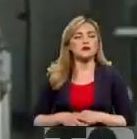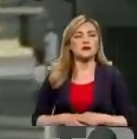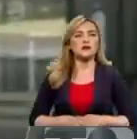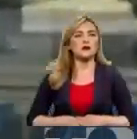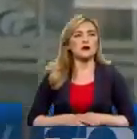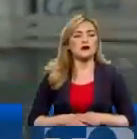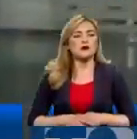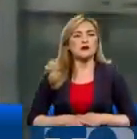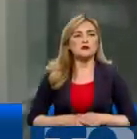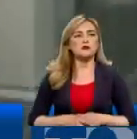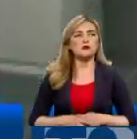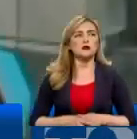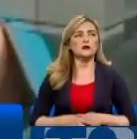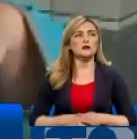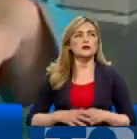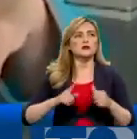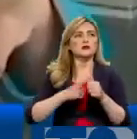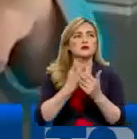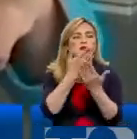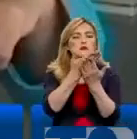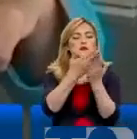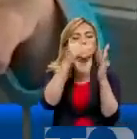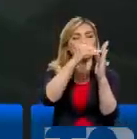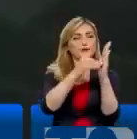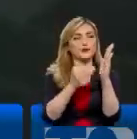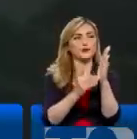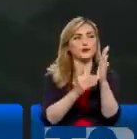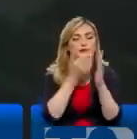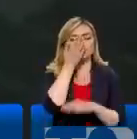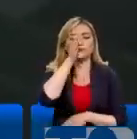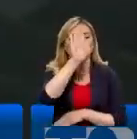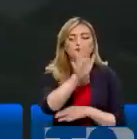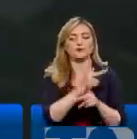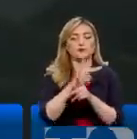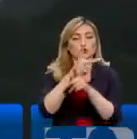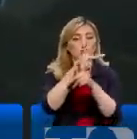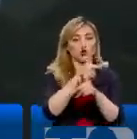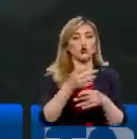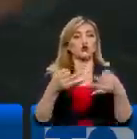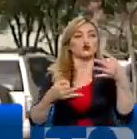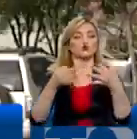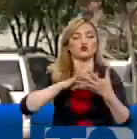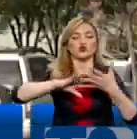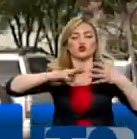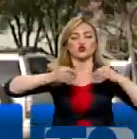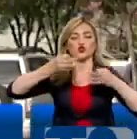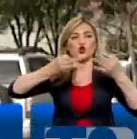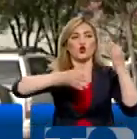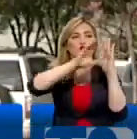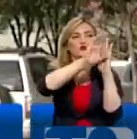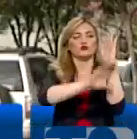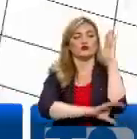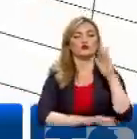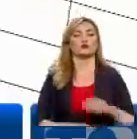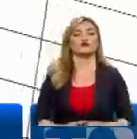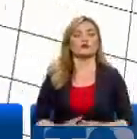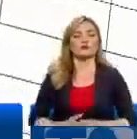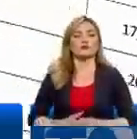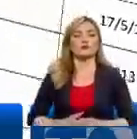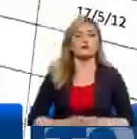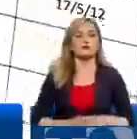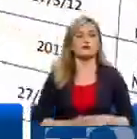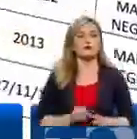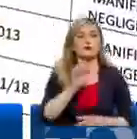Es la primera lista que se presenta formalmente ante el Consejo de la Judicatura y el primer efecto de la resolución de la Corte Constitucional.